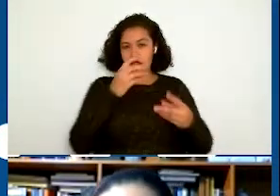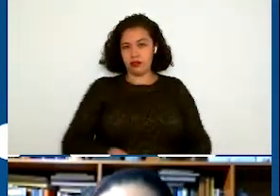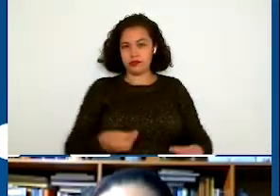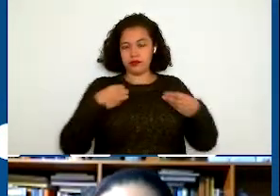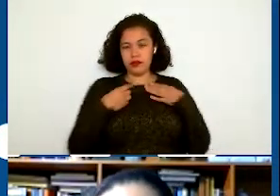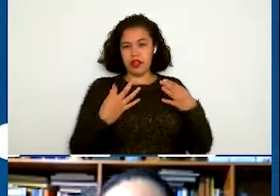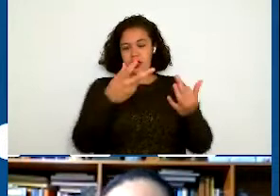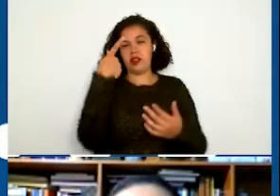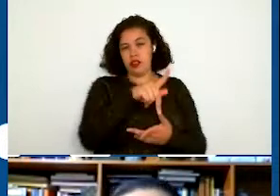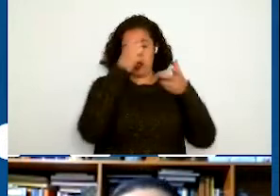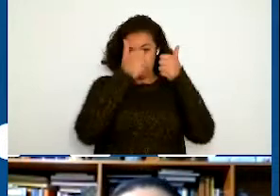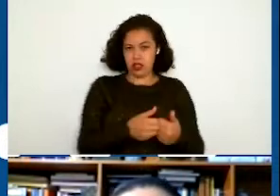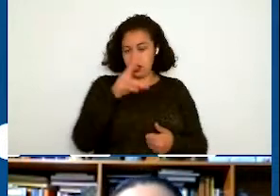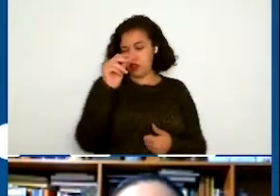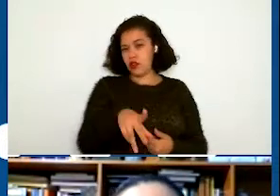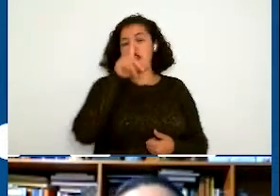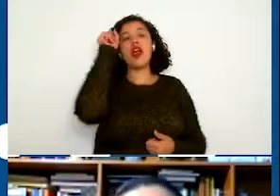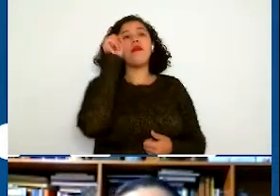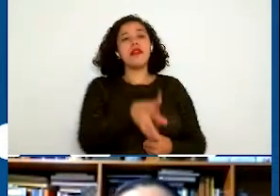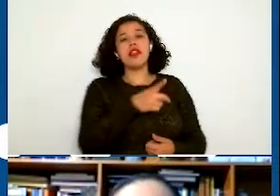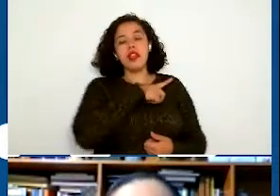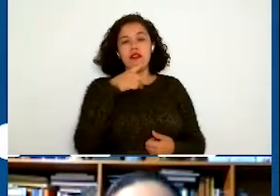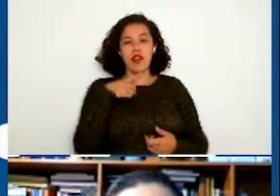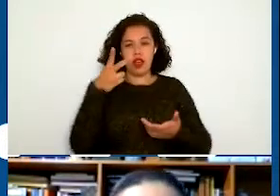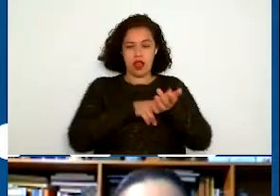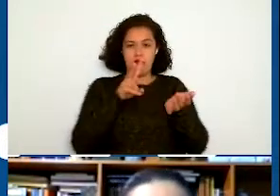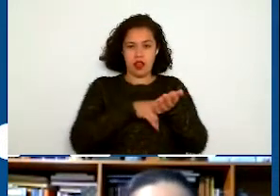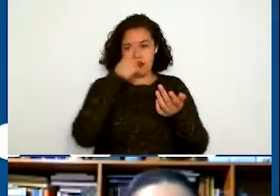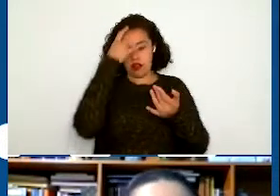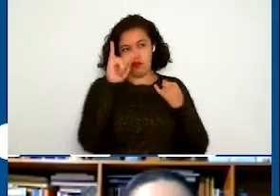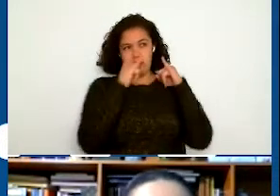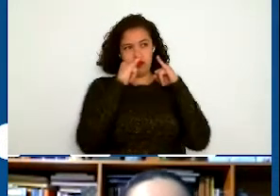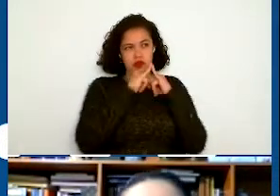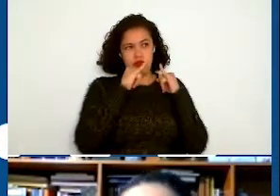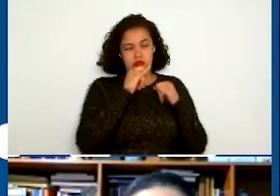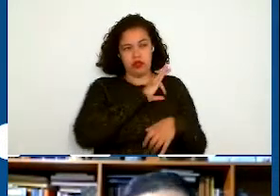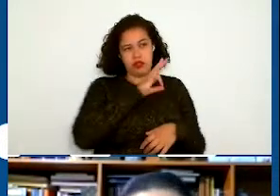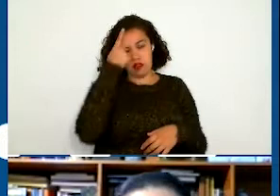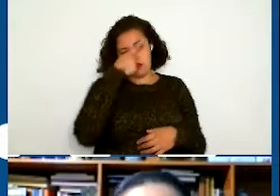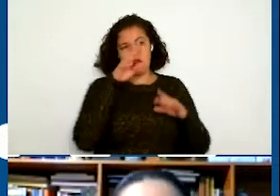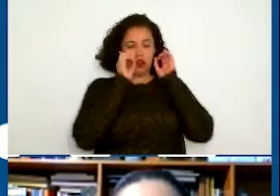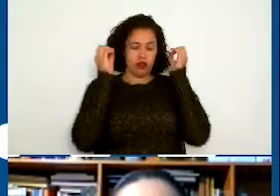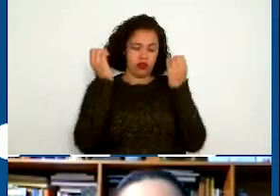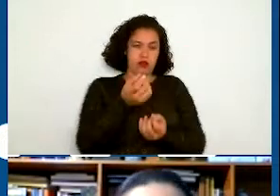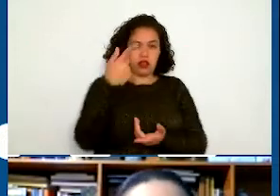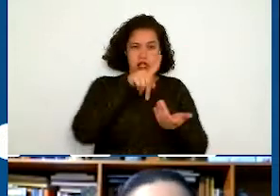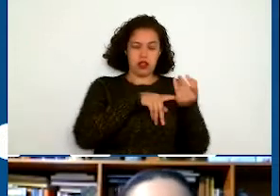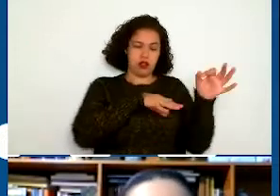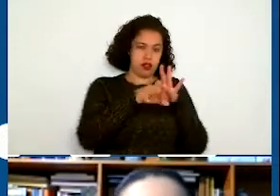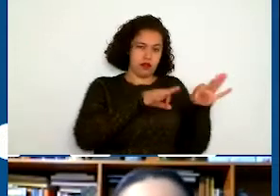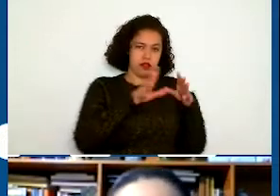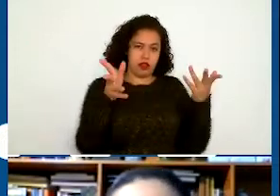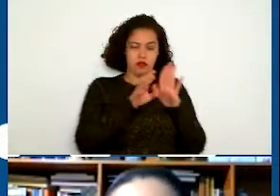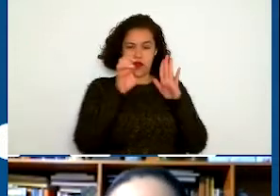personas, sino también tiene que darle un valor a la institución o a la organización en la que esté, en este caso en